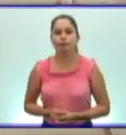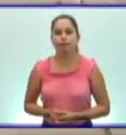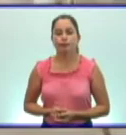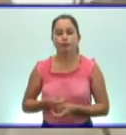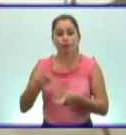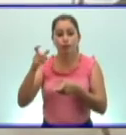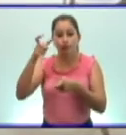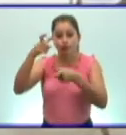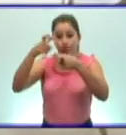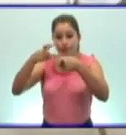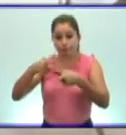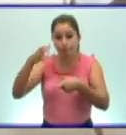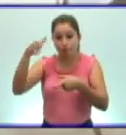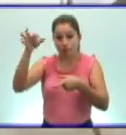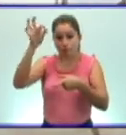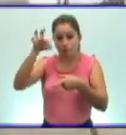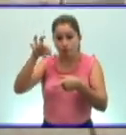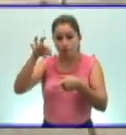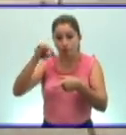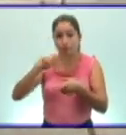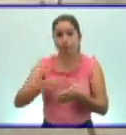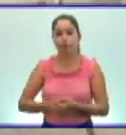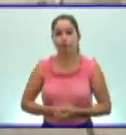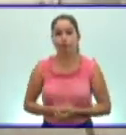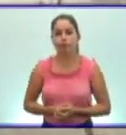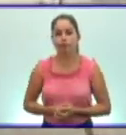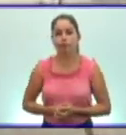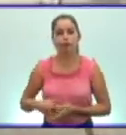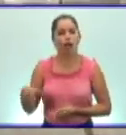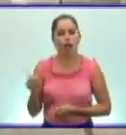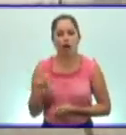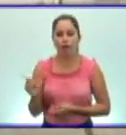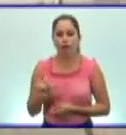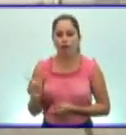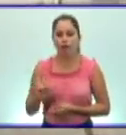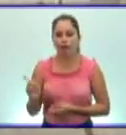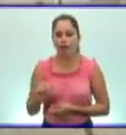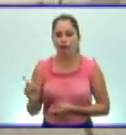Tapamos nuevamente la disolución y agitamos.